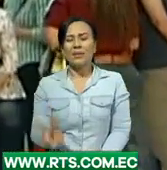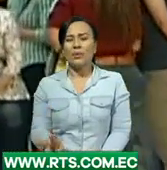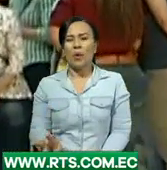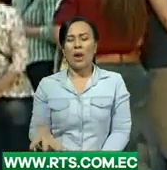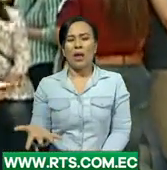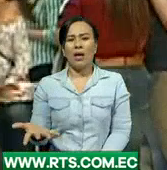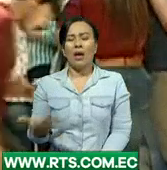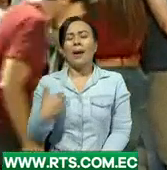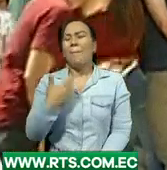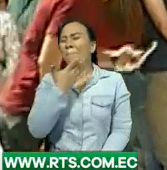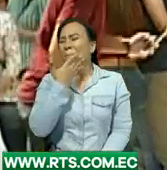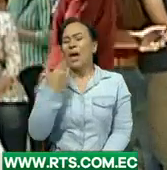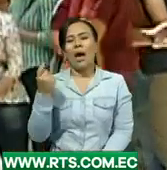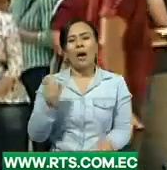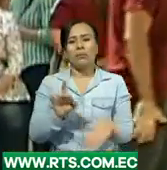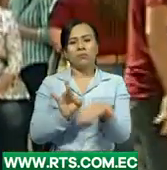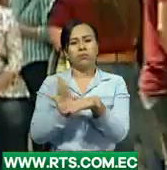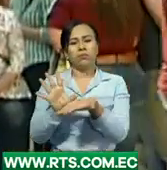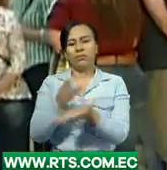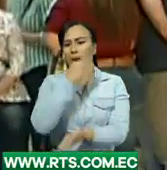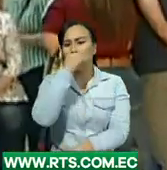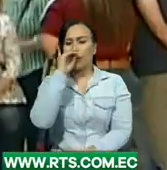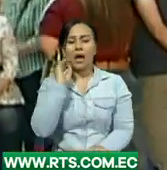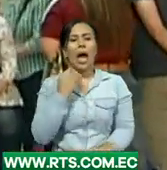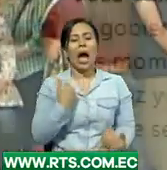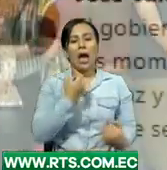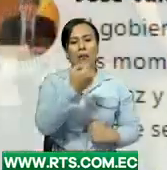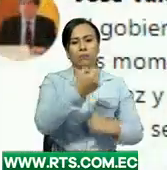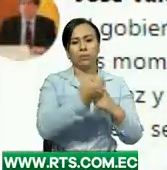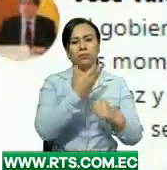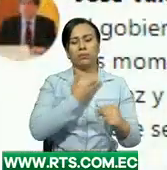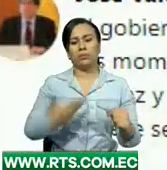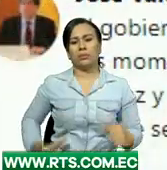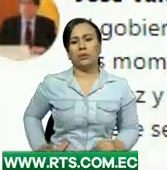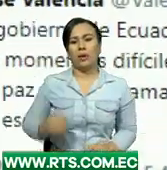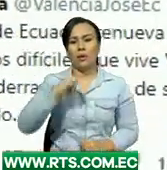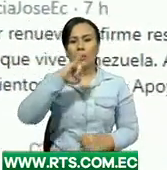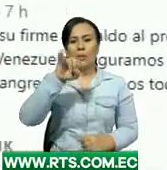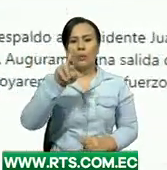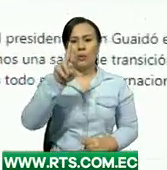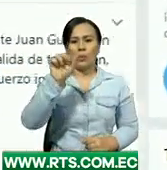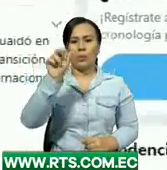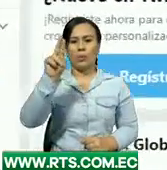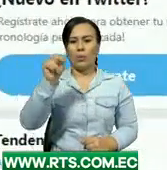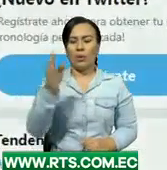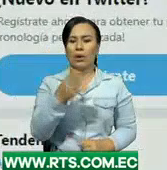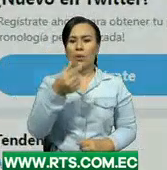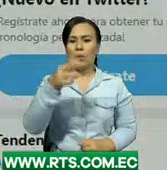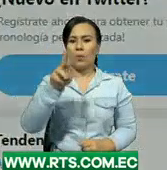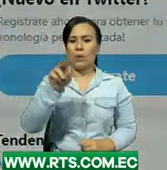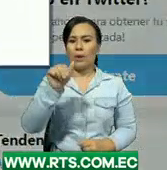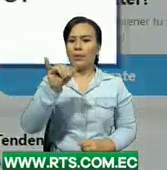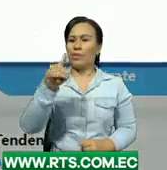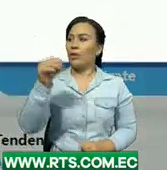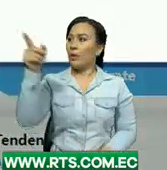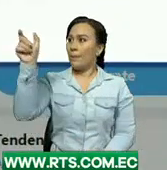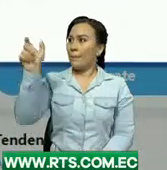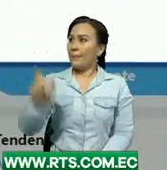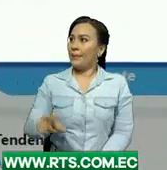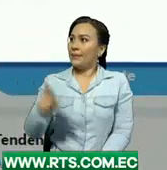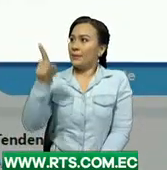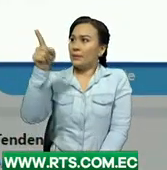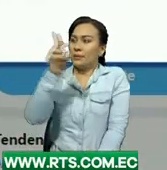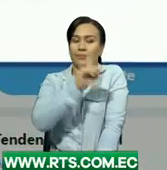presidente Guaidó para hacer un cambio en Venezuela. En su cuenta de Twitter, el canciller ecuatoriano José Valencia publicó: